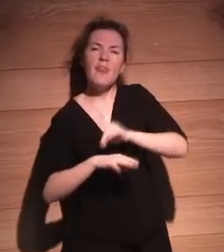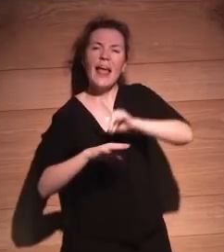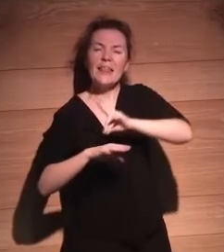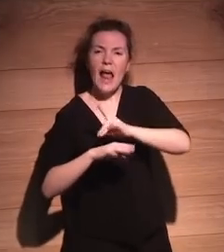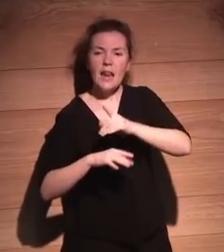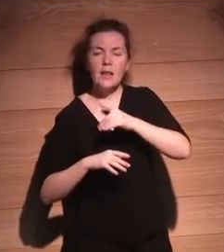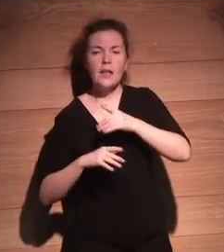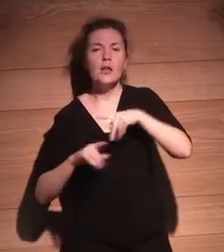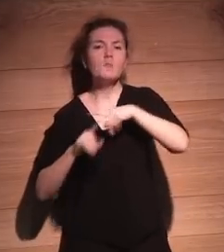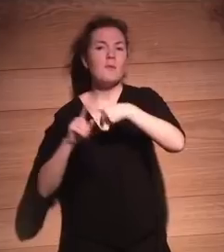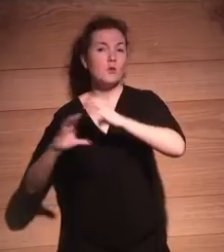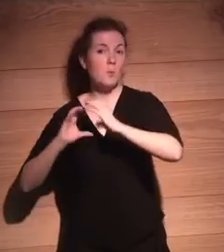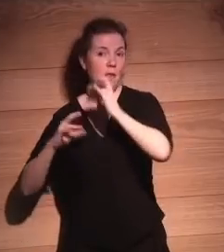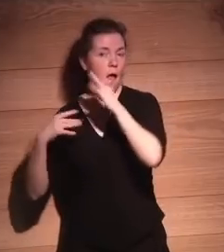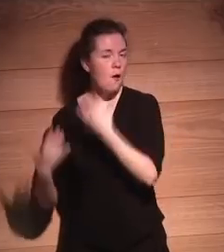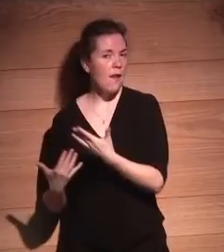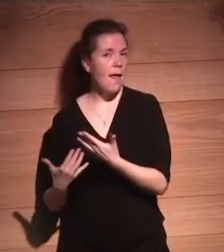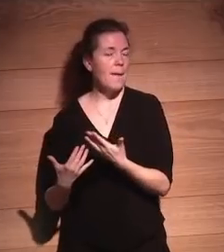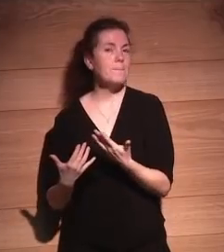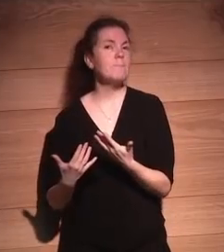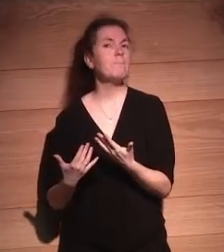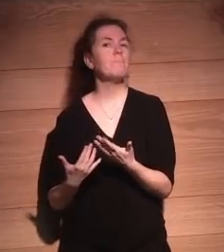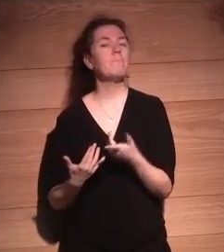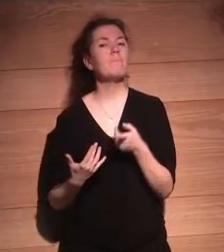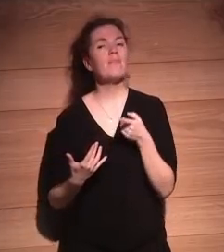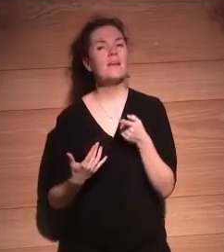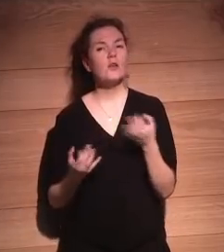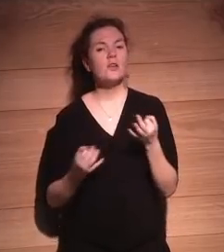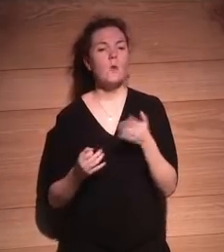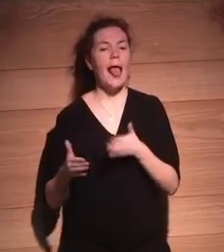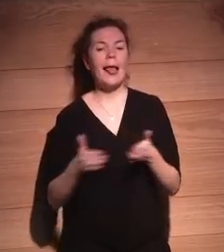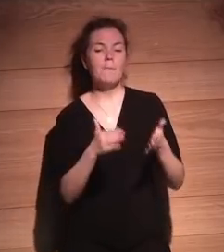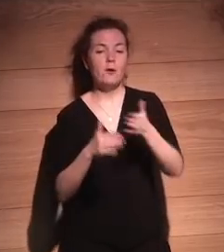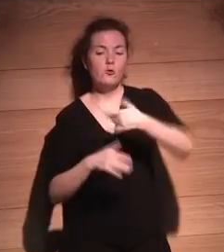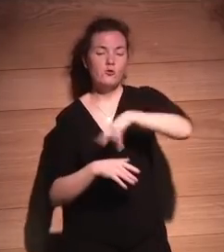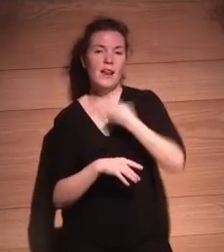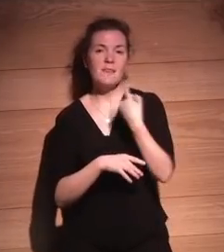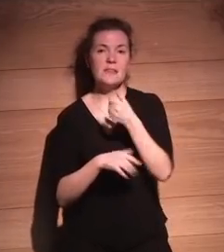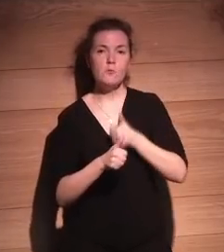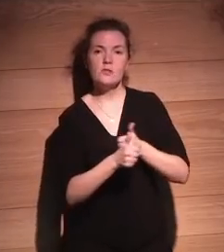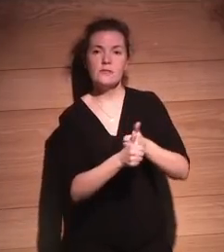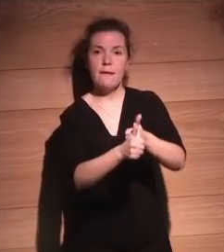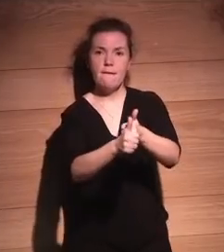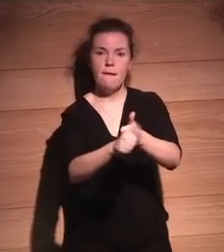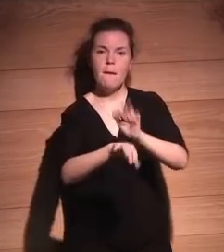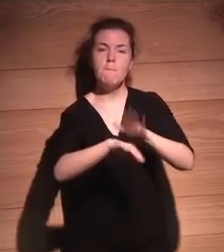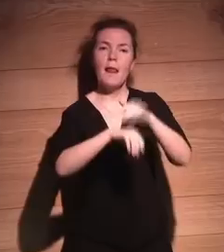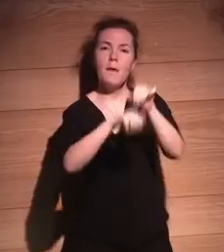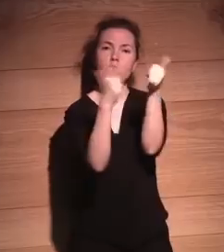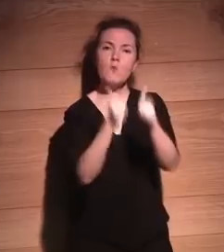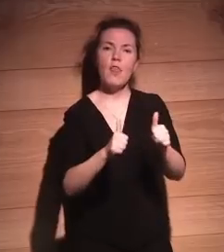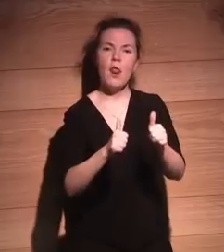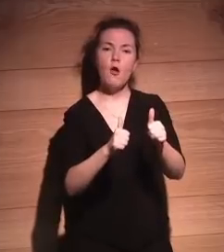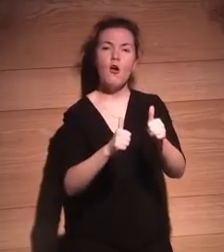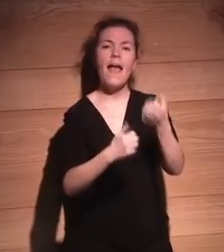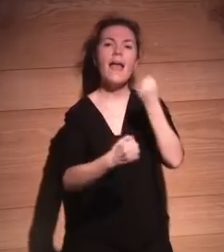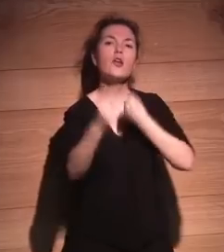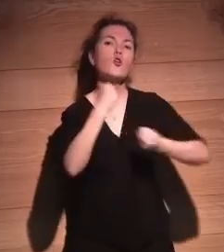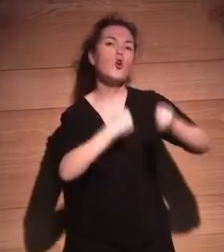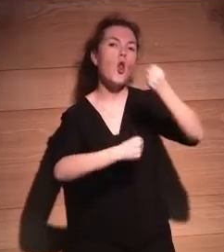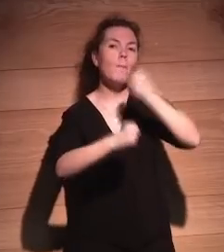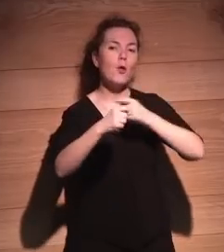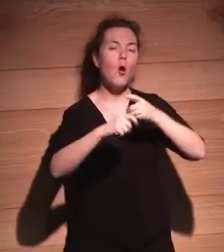pendiente en los medios de comunicación actualmente es el camino que necesitamos seguir para construir un modelo económico, un